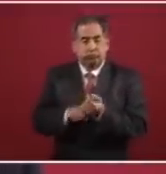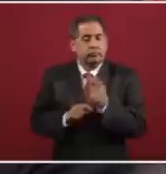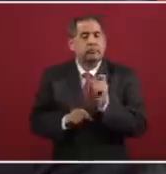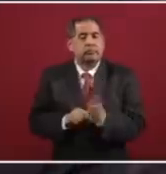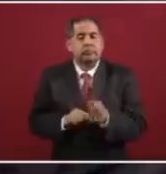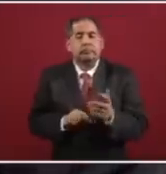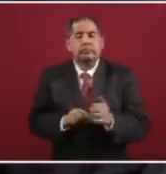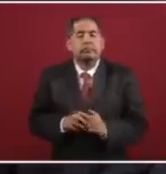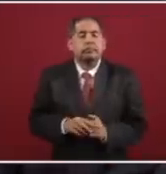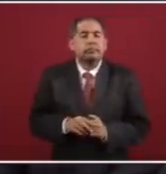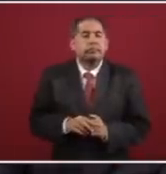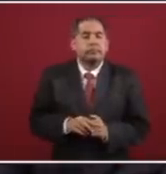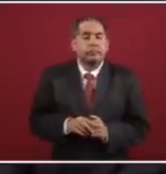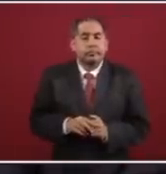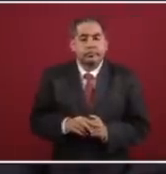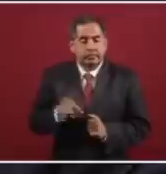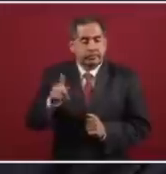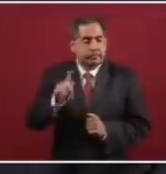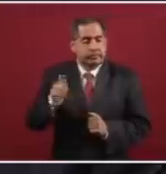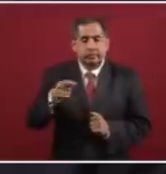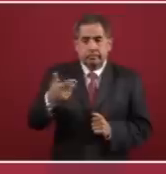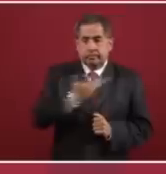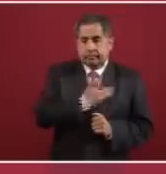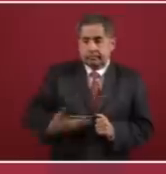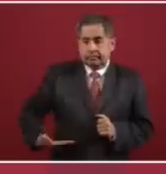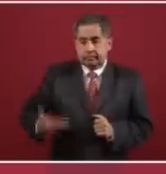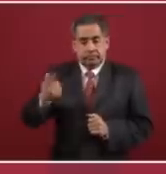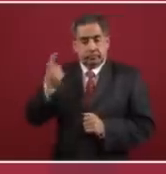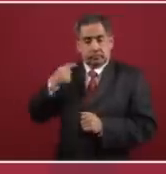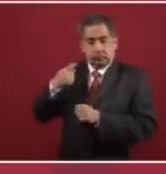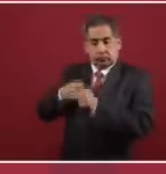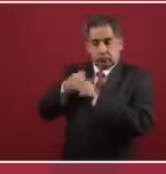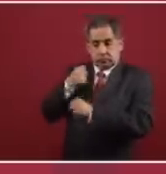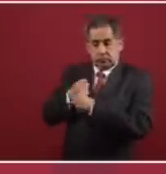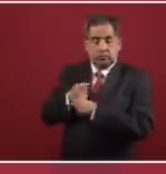es que la presidencia el año pasado ejerció